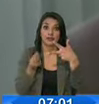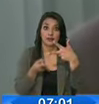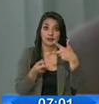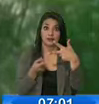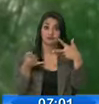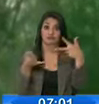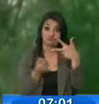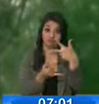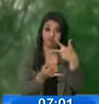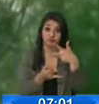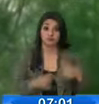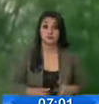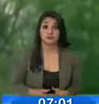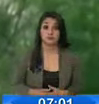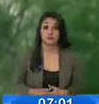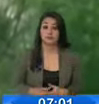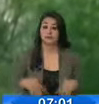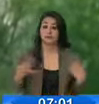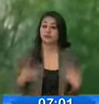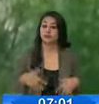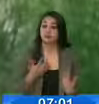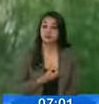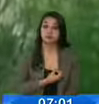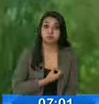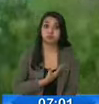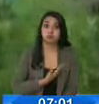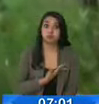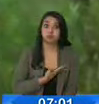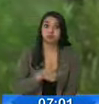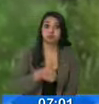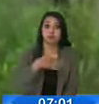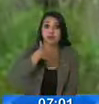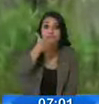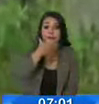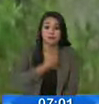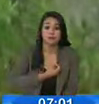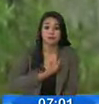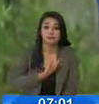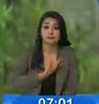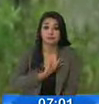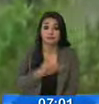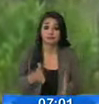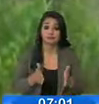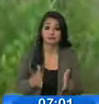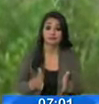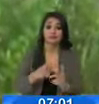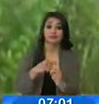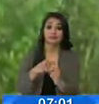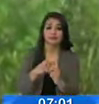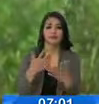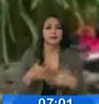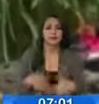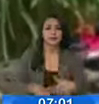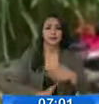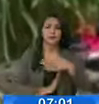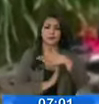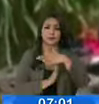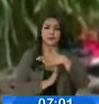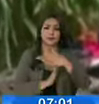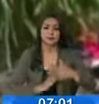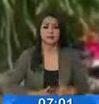violando. Un caso que ha causado espanto por allá en Santa Rosa, en cuyo camposanto el pequeño cuerpo goza ya del descanso